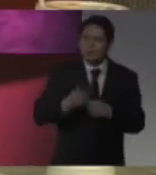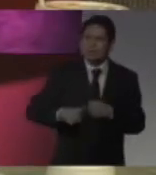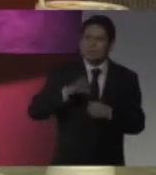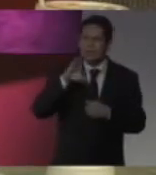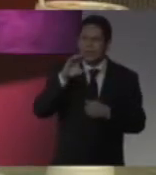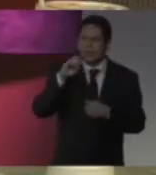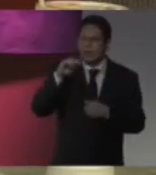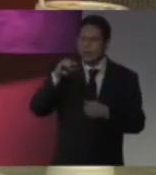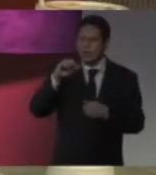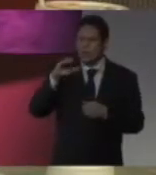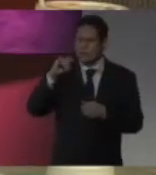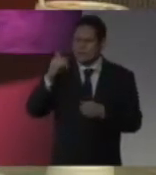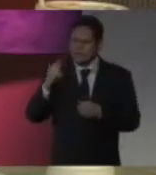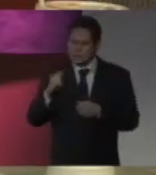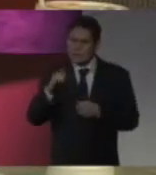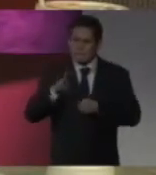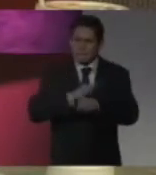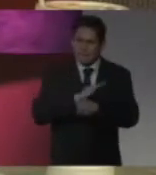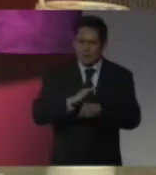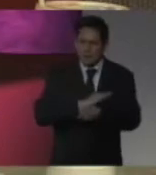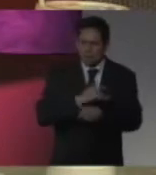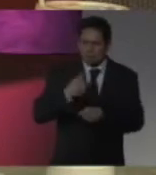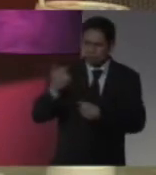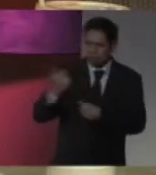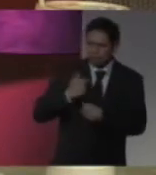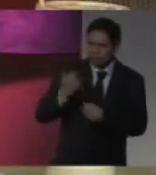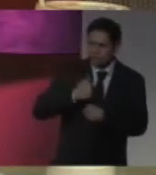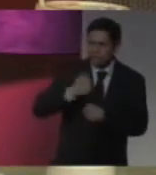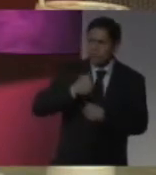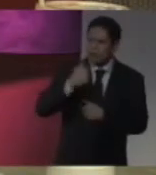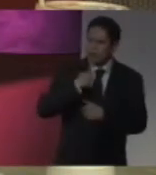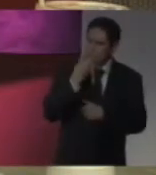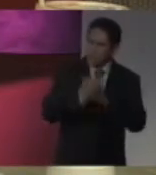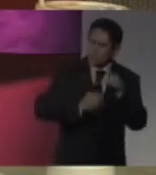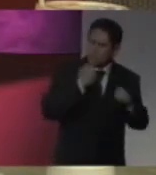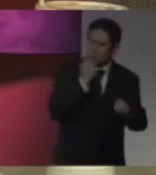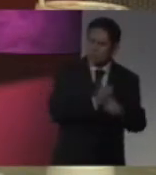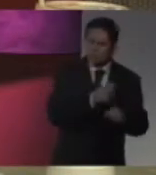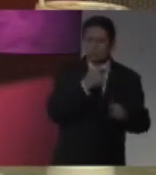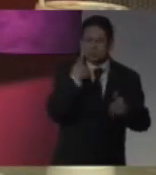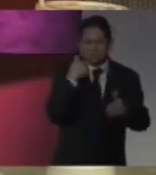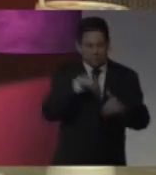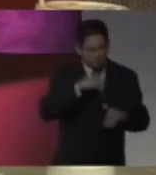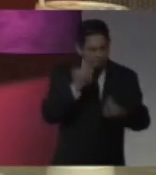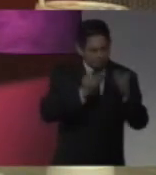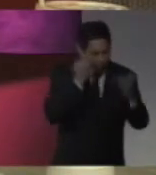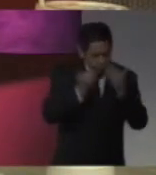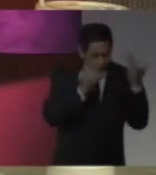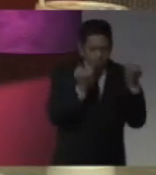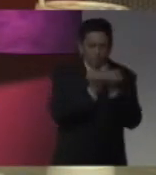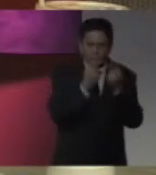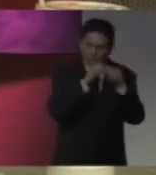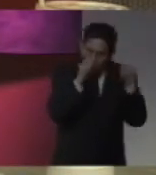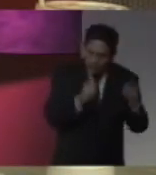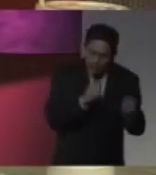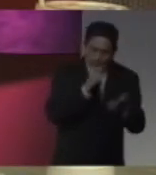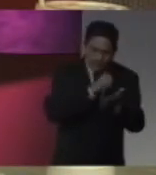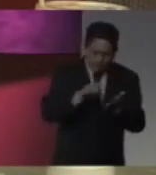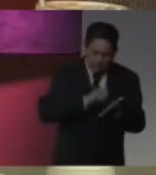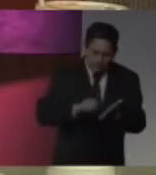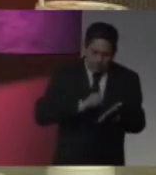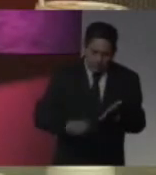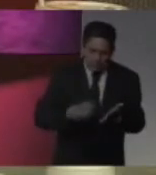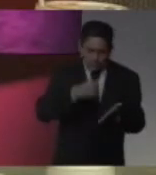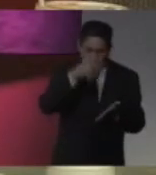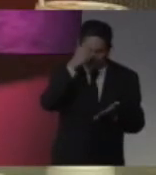CONACYT, tuve 4 años de salario para estudiar y para escribir la tesis, y me dio también la oportunidad de